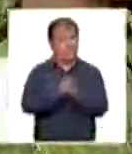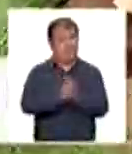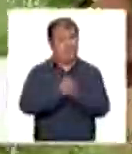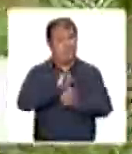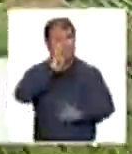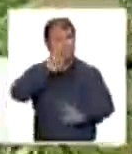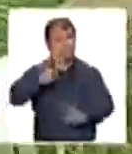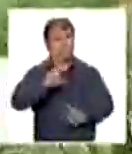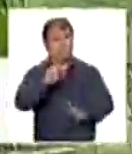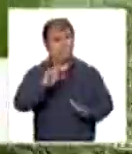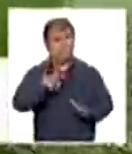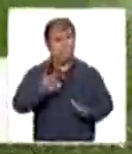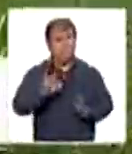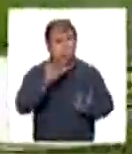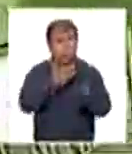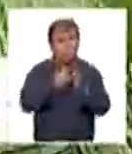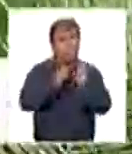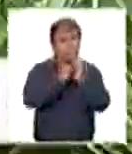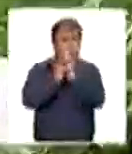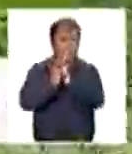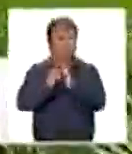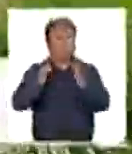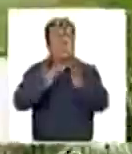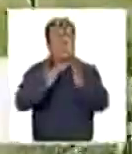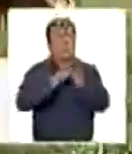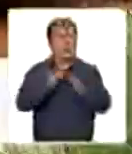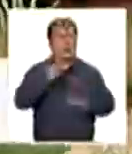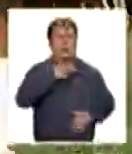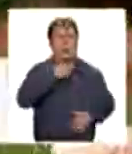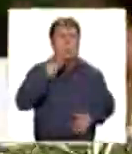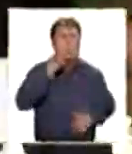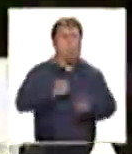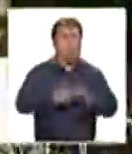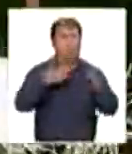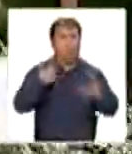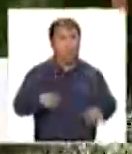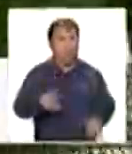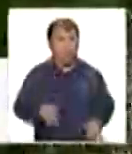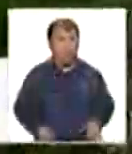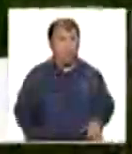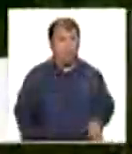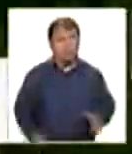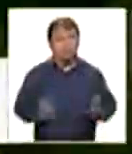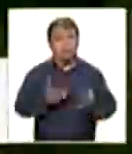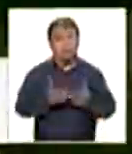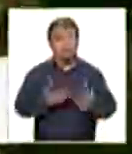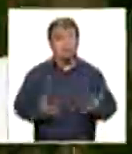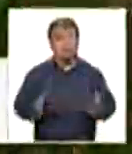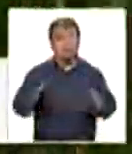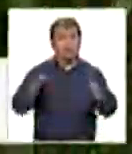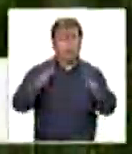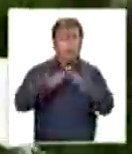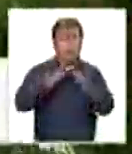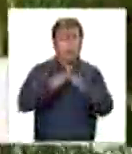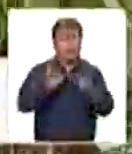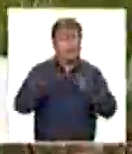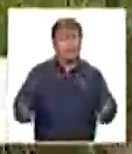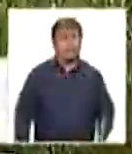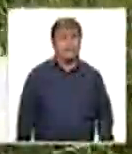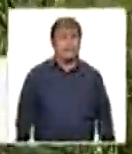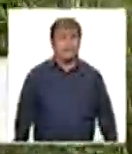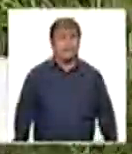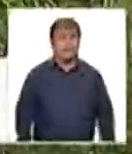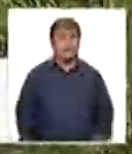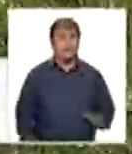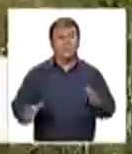Jorge Castañeda, podemos mostrar una casa que nos ha gustado bastante, bastante. A ver. Que es una vivienda, que